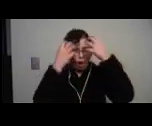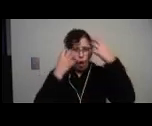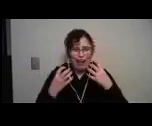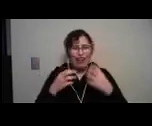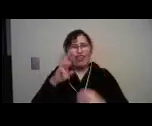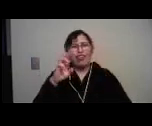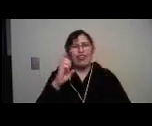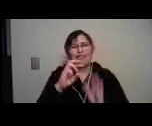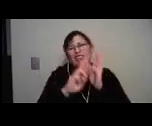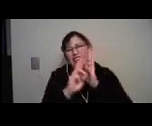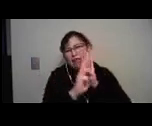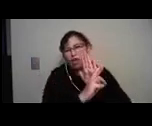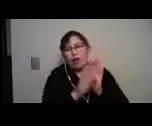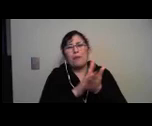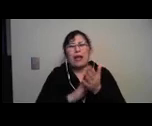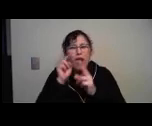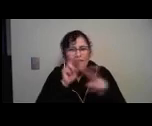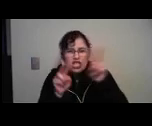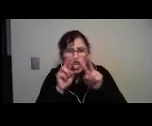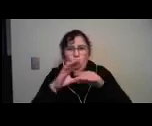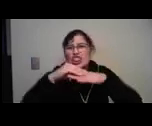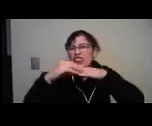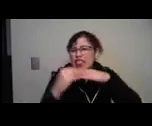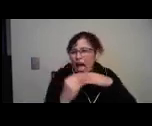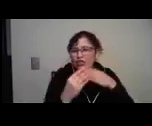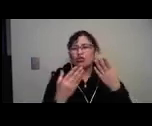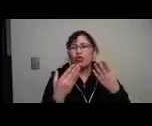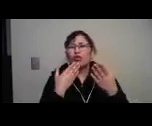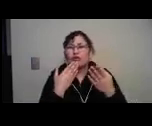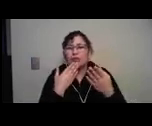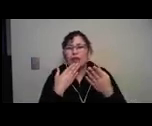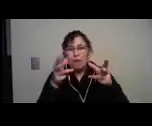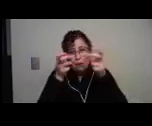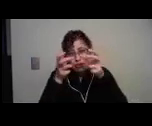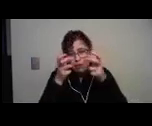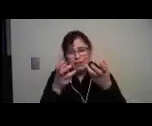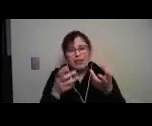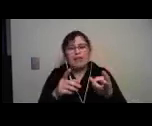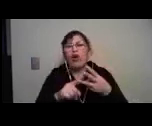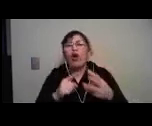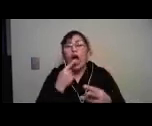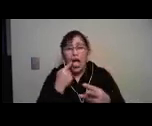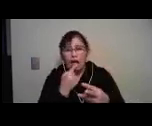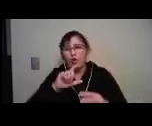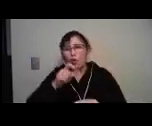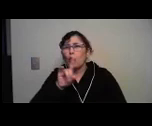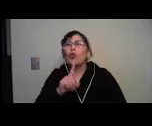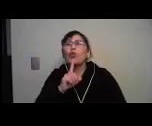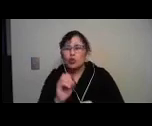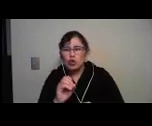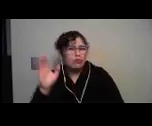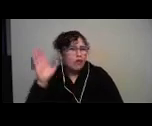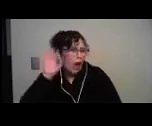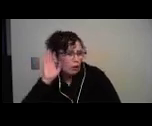sea, estereoceptivo, visión, tacto, y propioceptivo también, visión, tacto, gusto, audición,